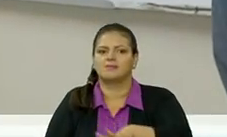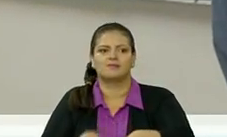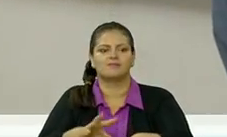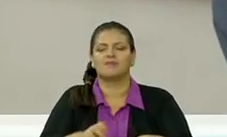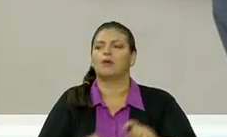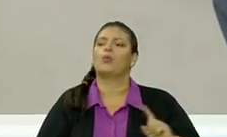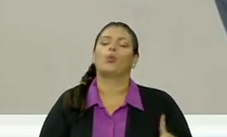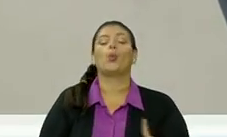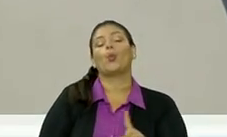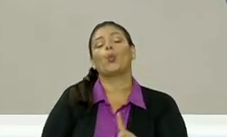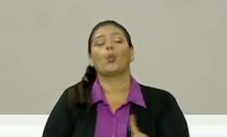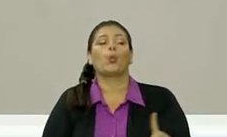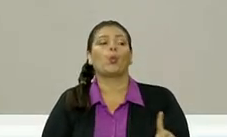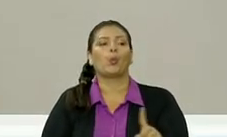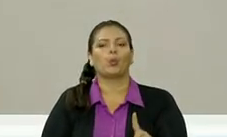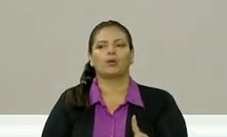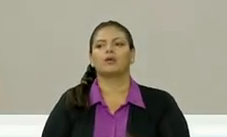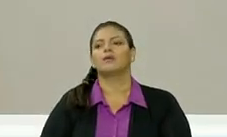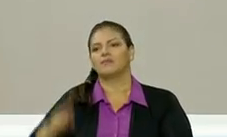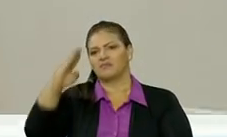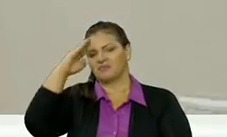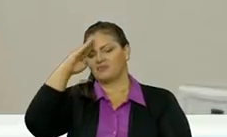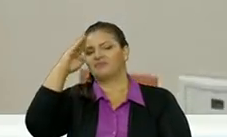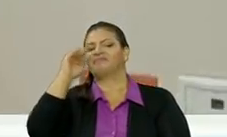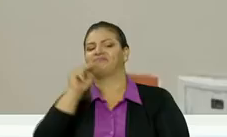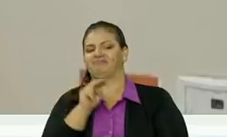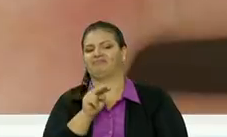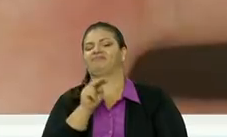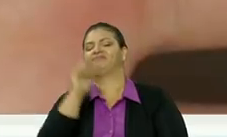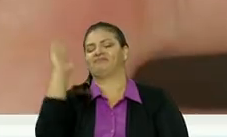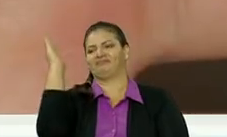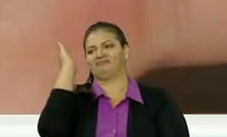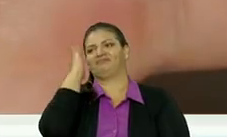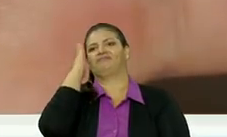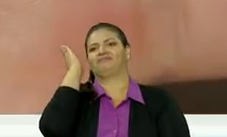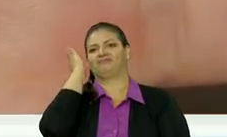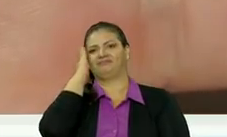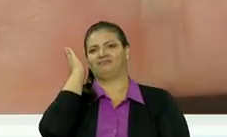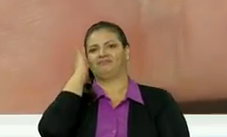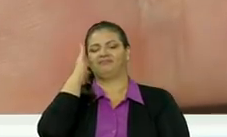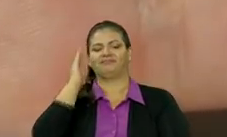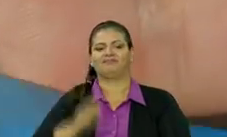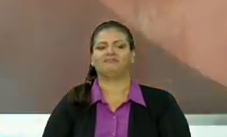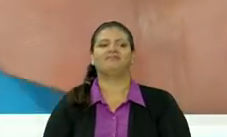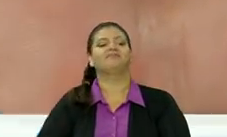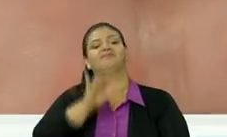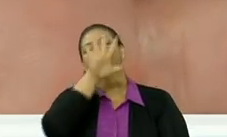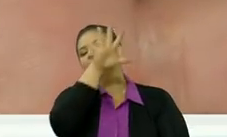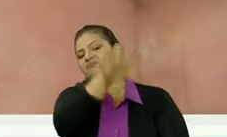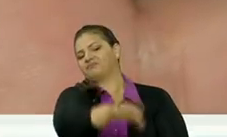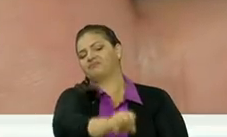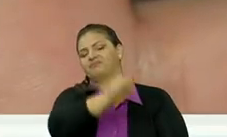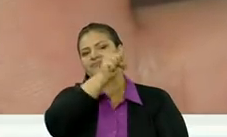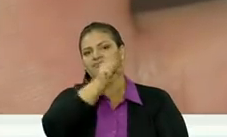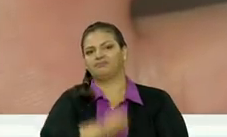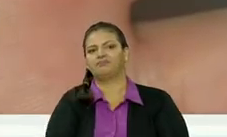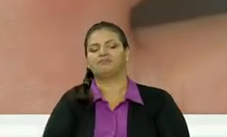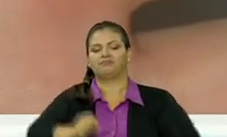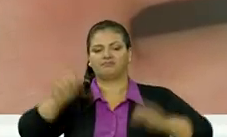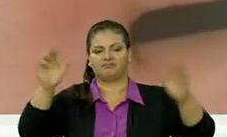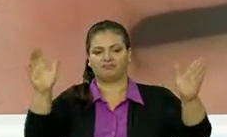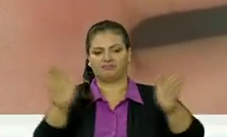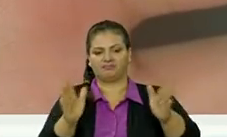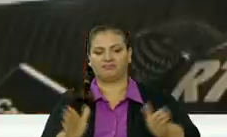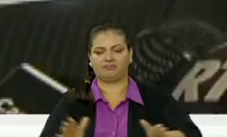prenda de vestir el reloj que había sustraído el 20 de mayo, por lo que este ciudadano fue aprehendido y puesto a orden de la